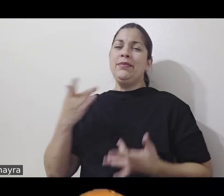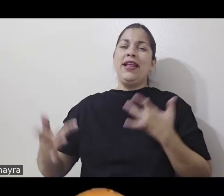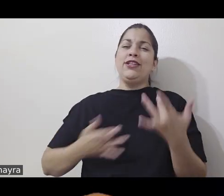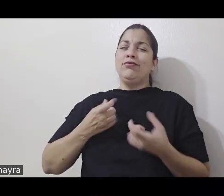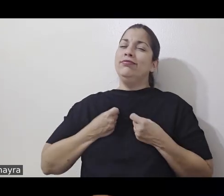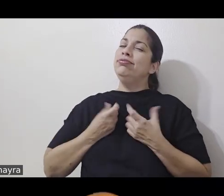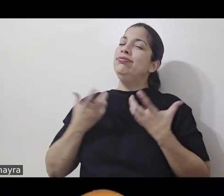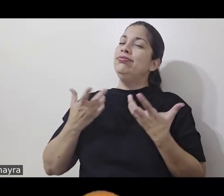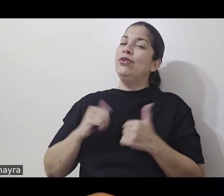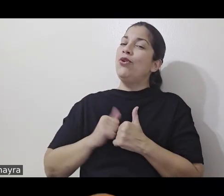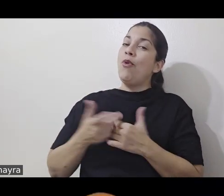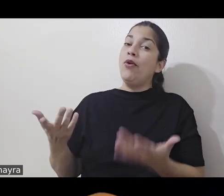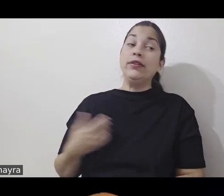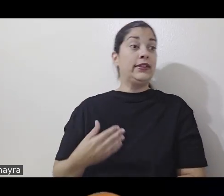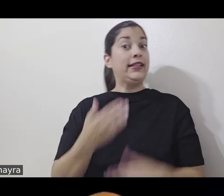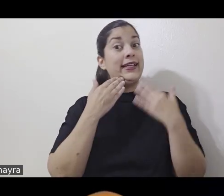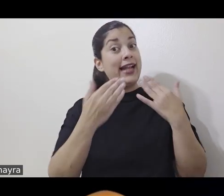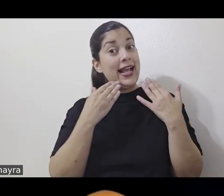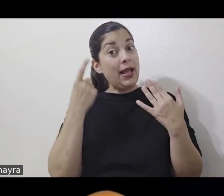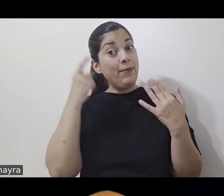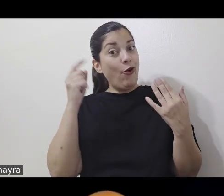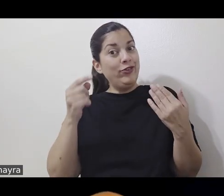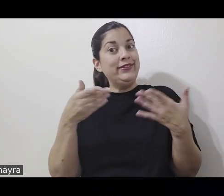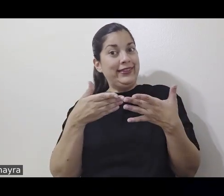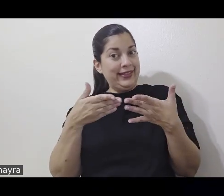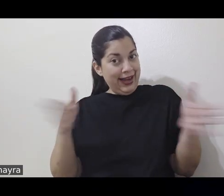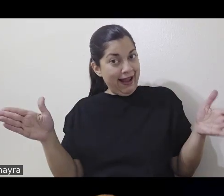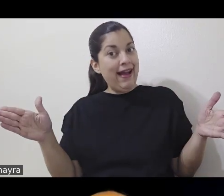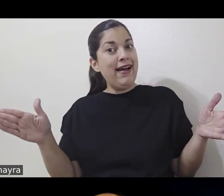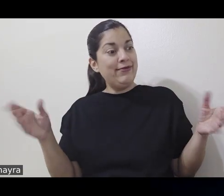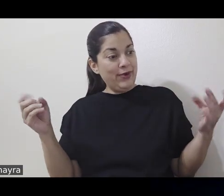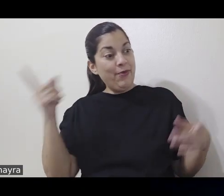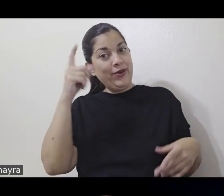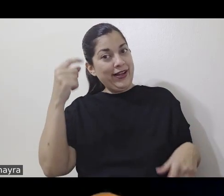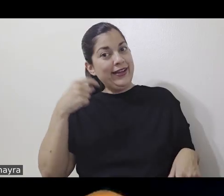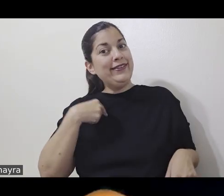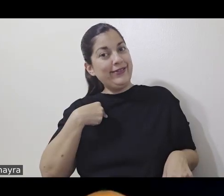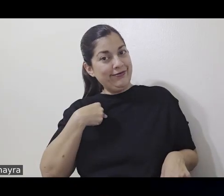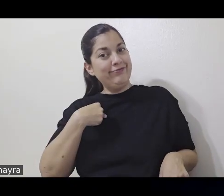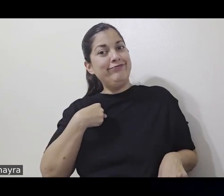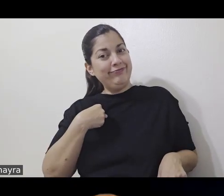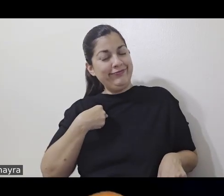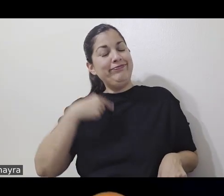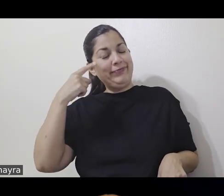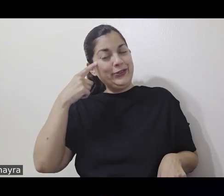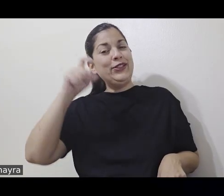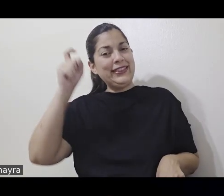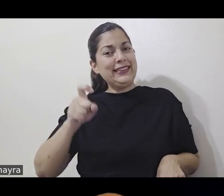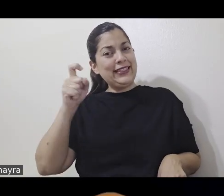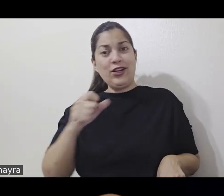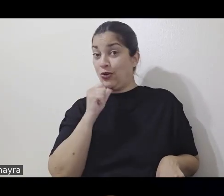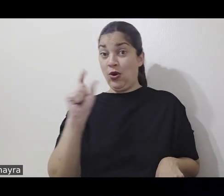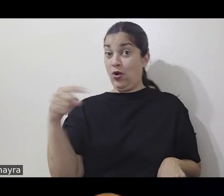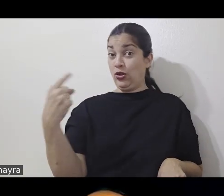Te sientas. Gracias por pluralizarlo, porque me parece completamente innecesario, ¿no? Porque no es una